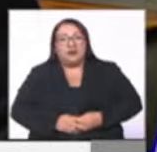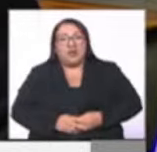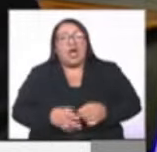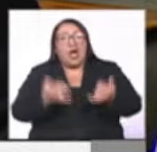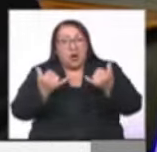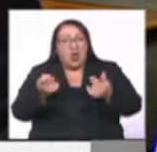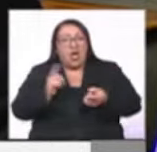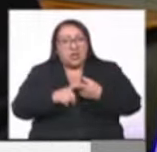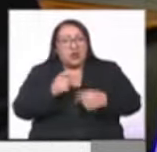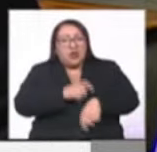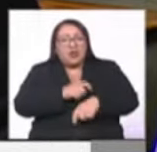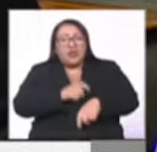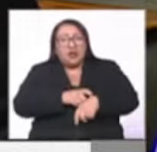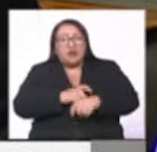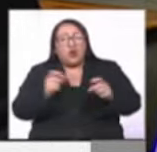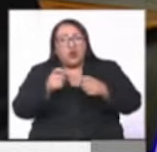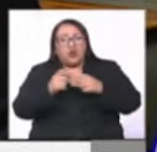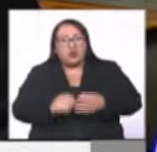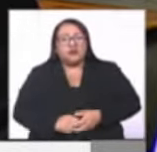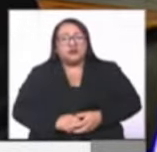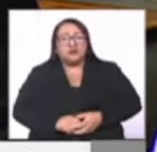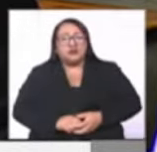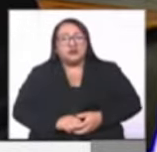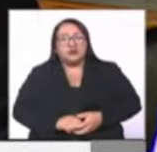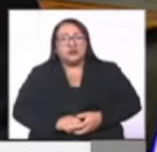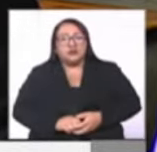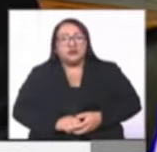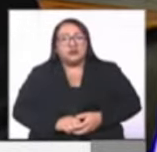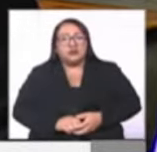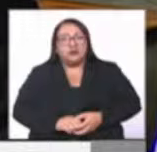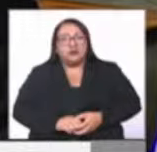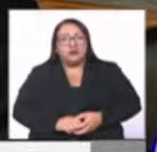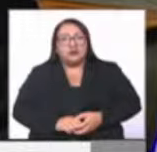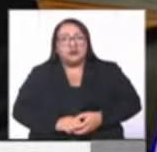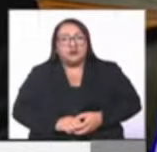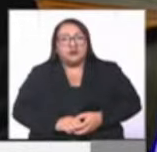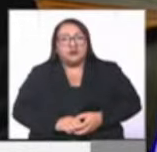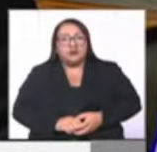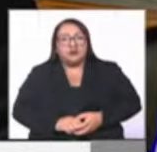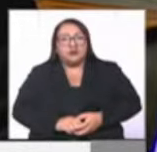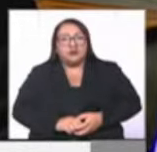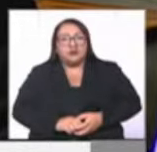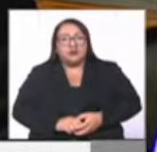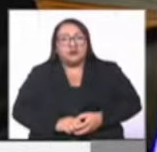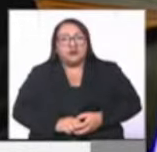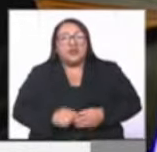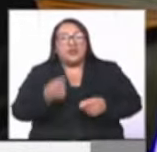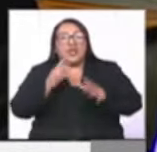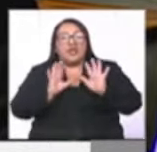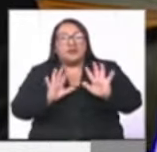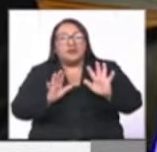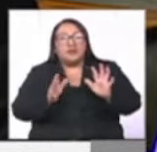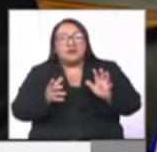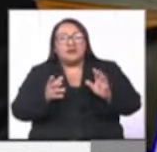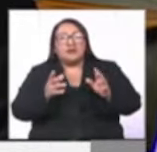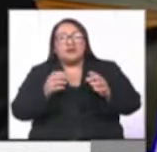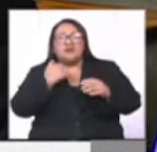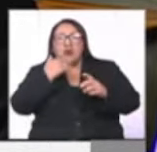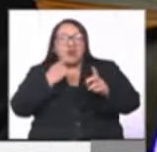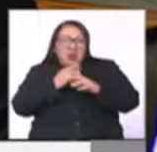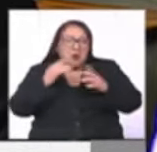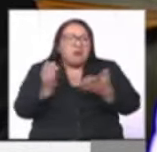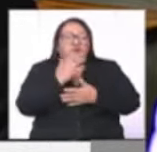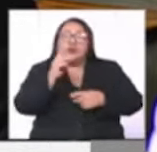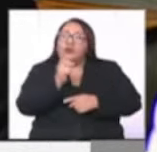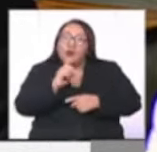señor presidente señores congresistas de detener un atentado contra la institucionalidad del país que se configura con